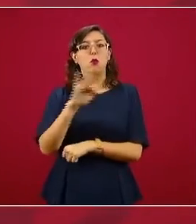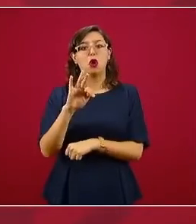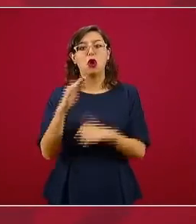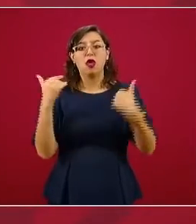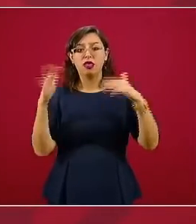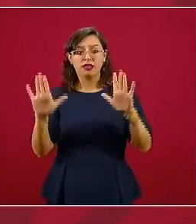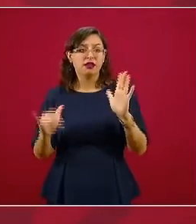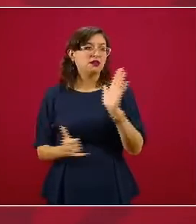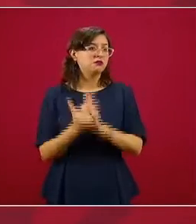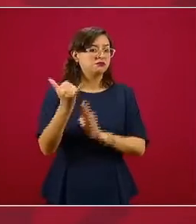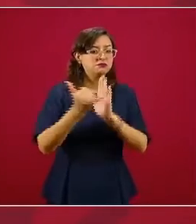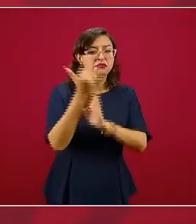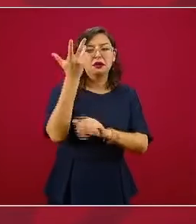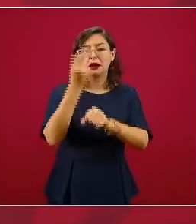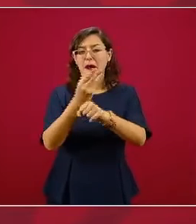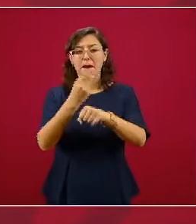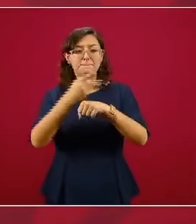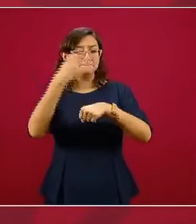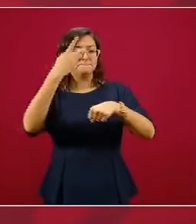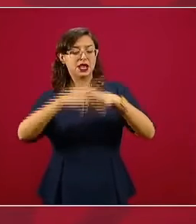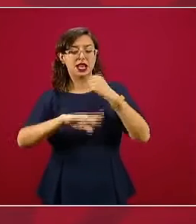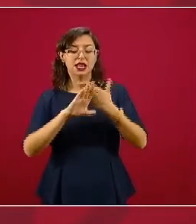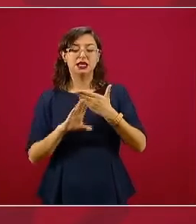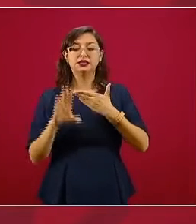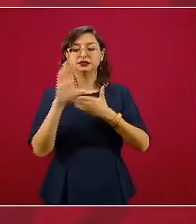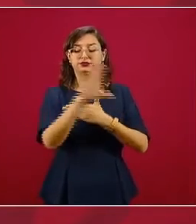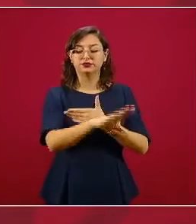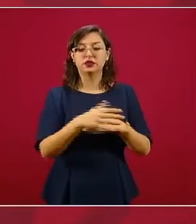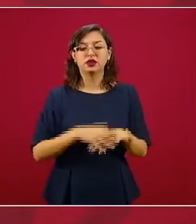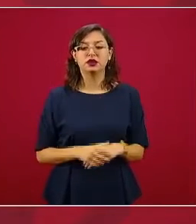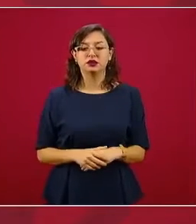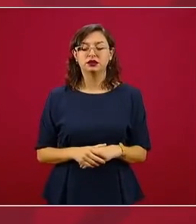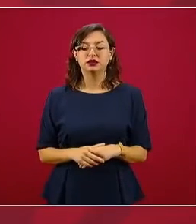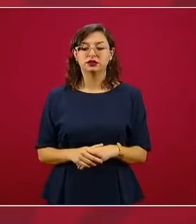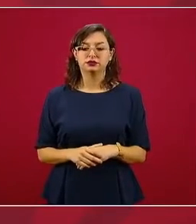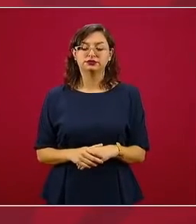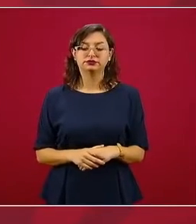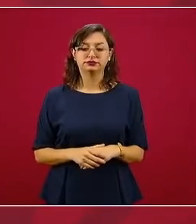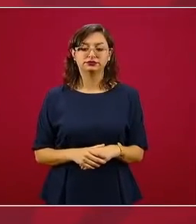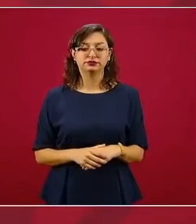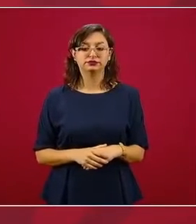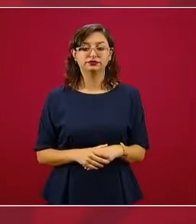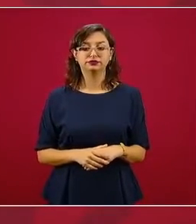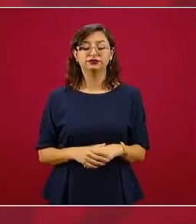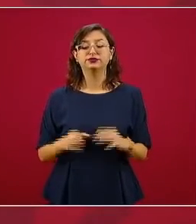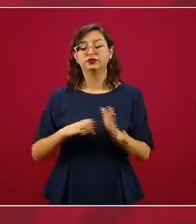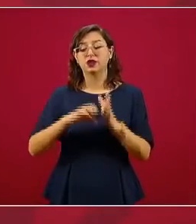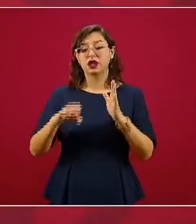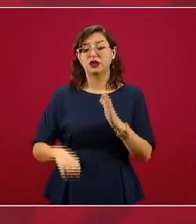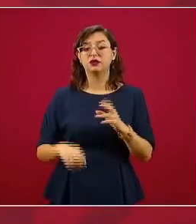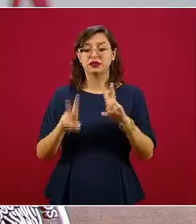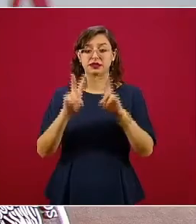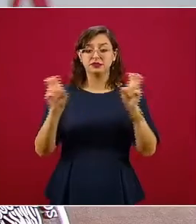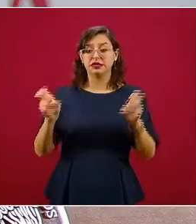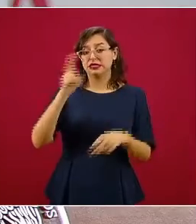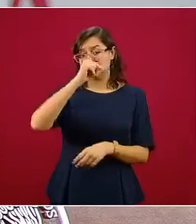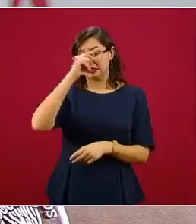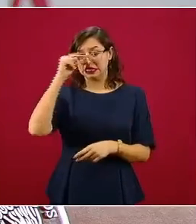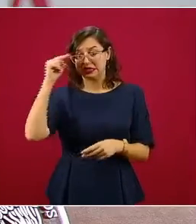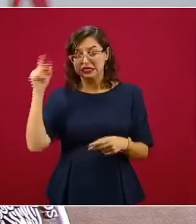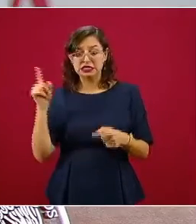de ese riesgo en particular. Hablando del caso de Nayarit y hablando del caso